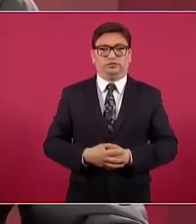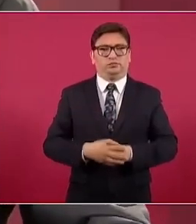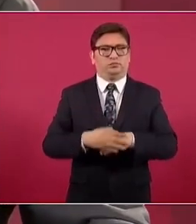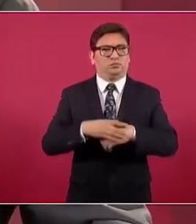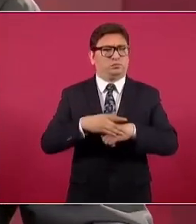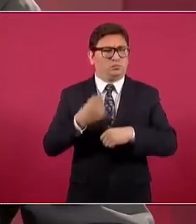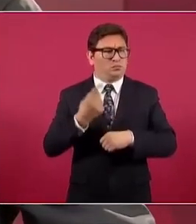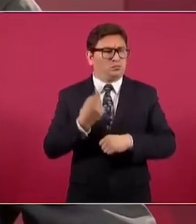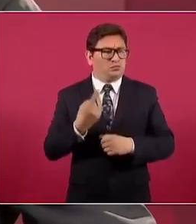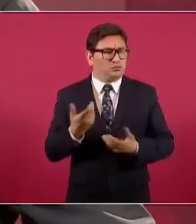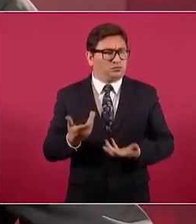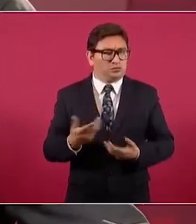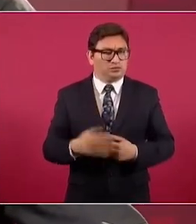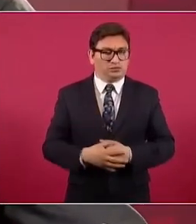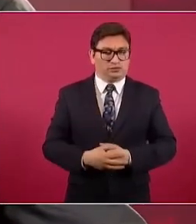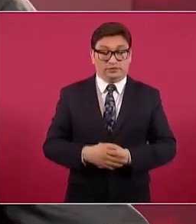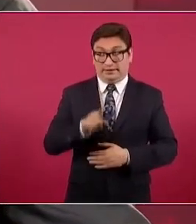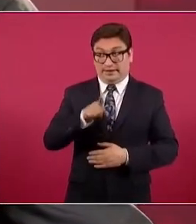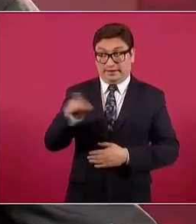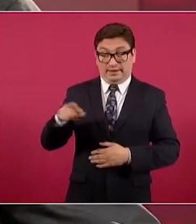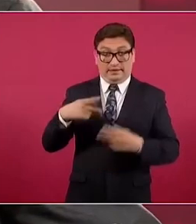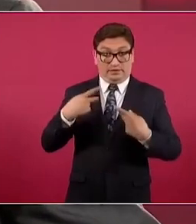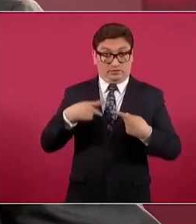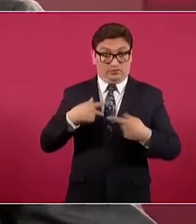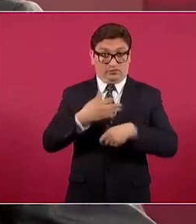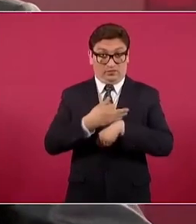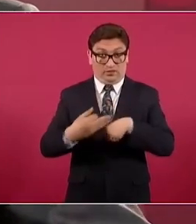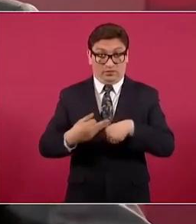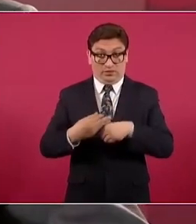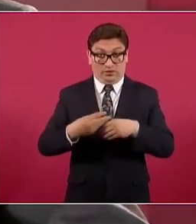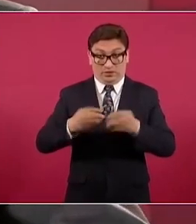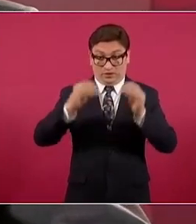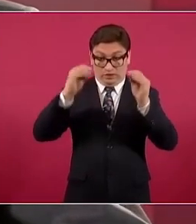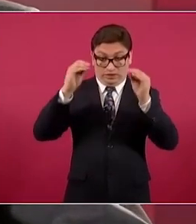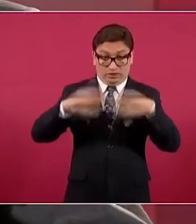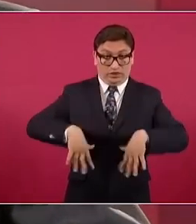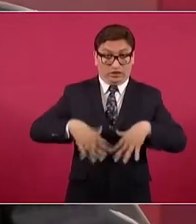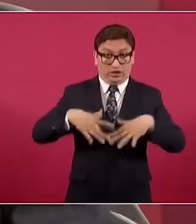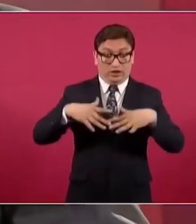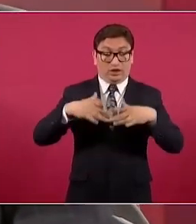Porque no se rindieron, no se han rendido.